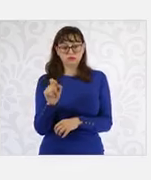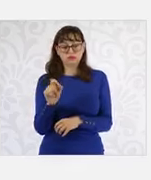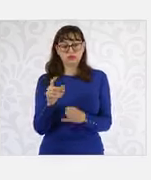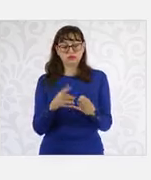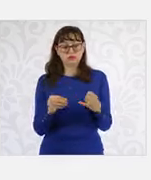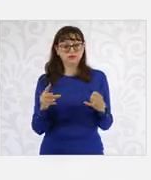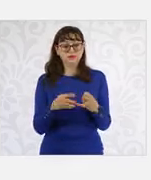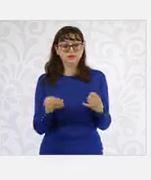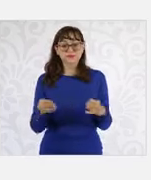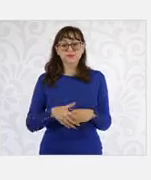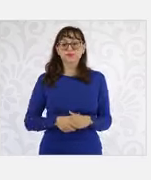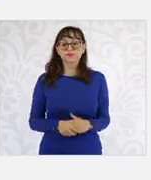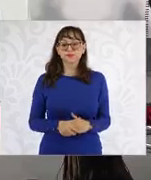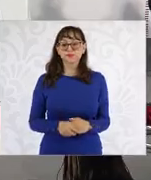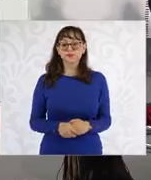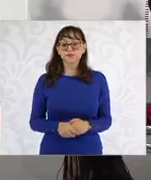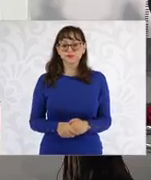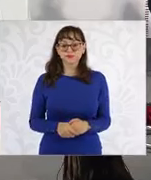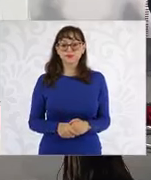20 centavos.